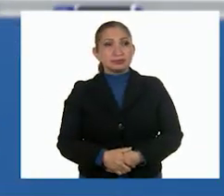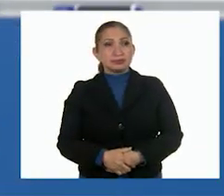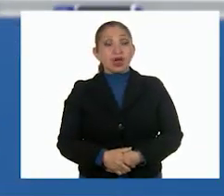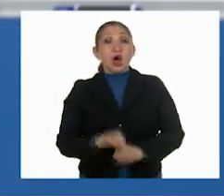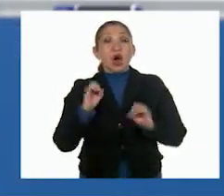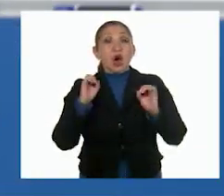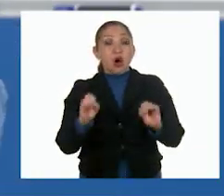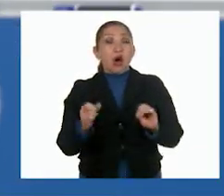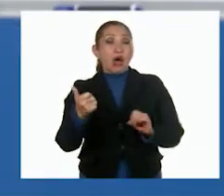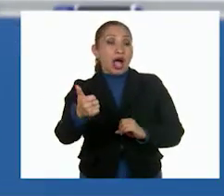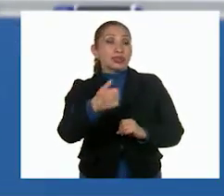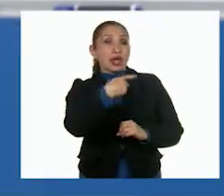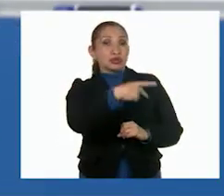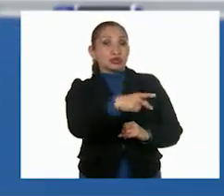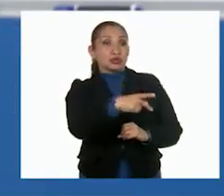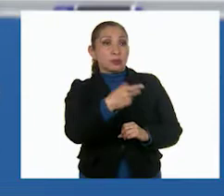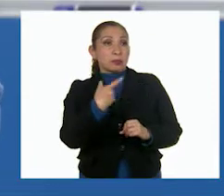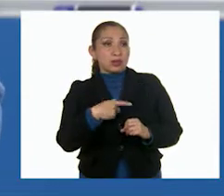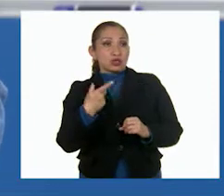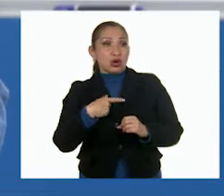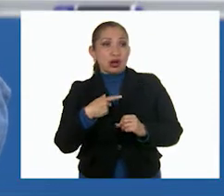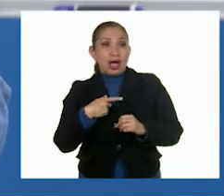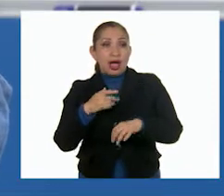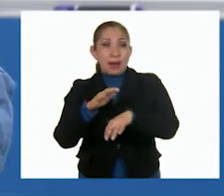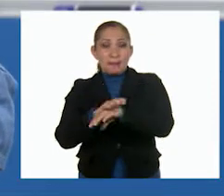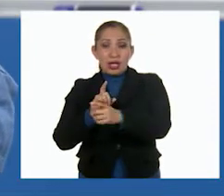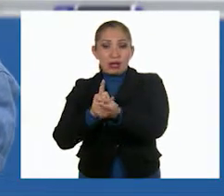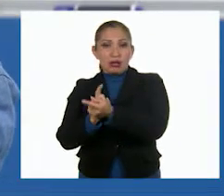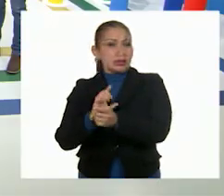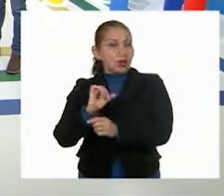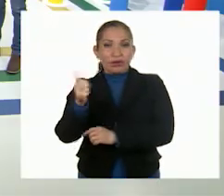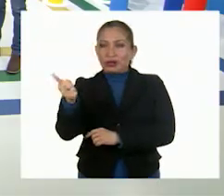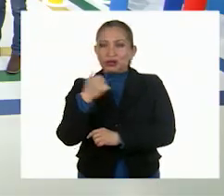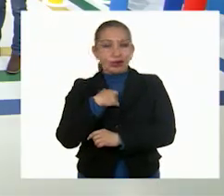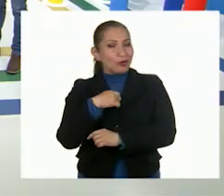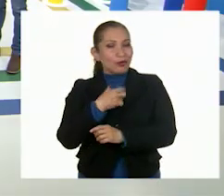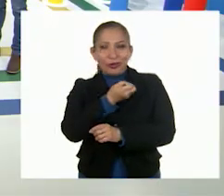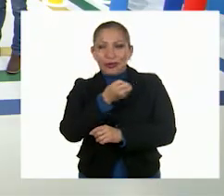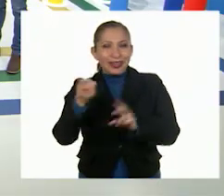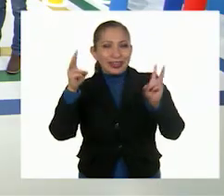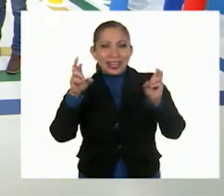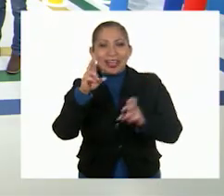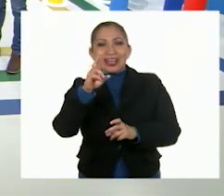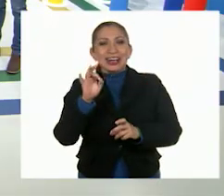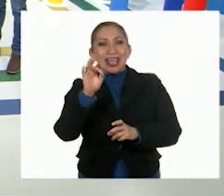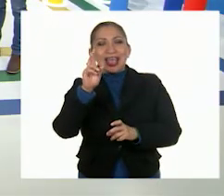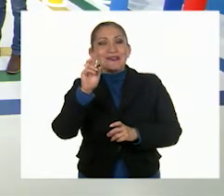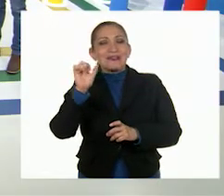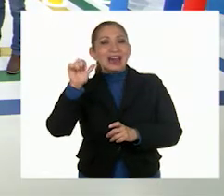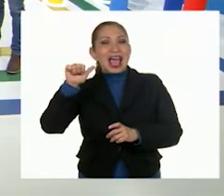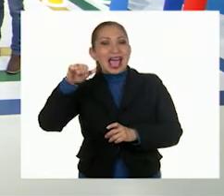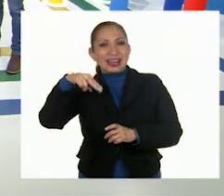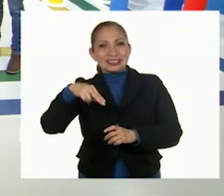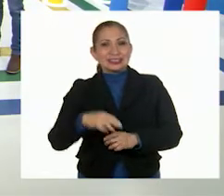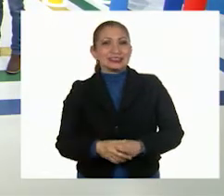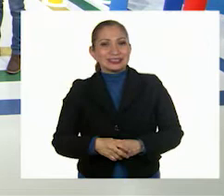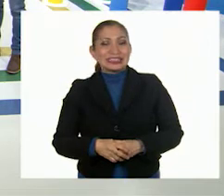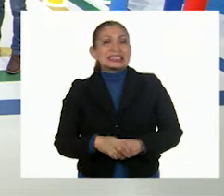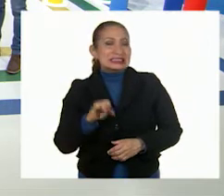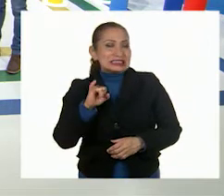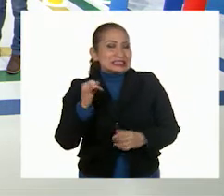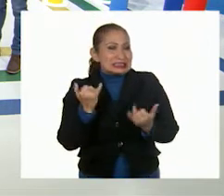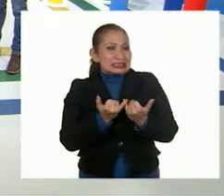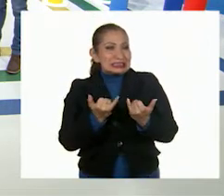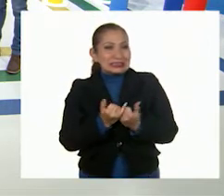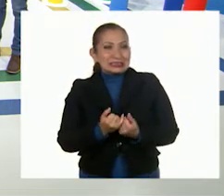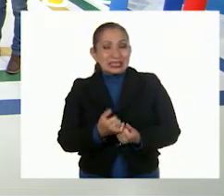Que cada quien con su cada cual. Ese ya sería otro refrán, ¿verdad, Raulito? Ah, bueno, también.